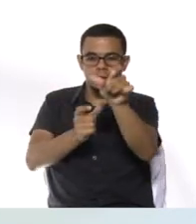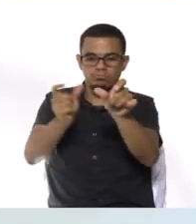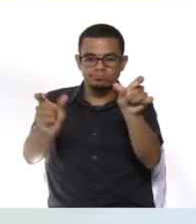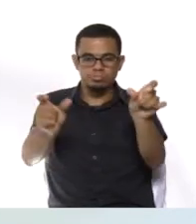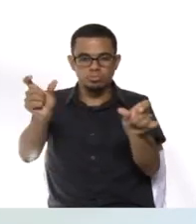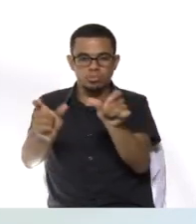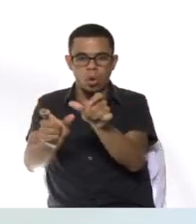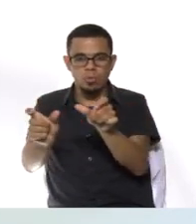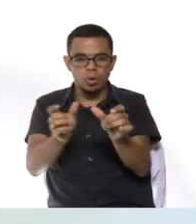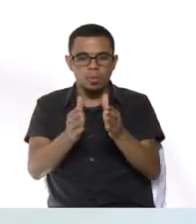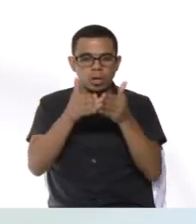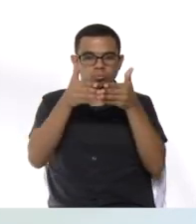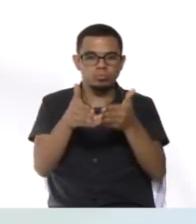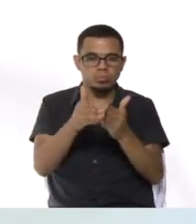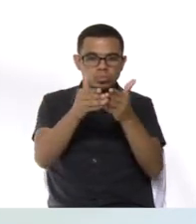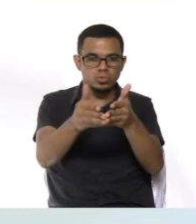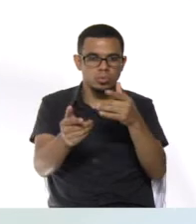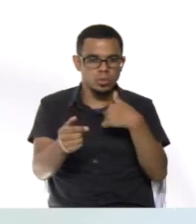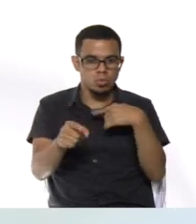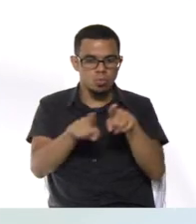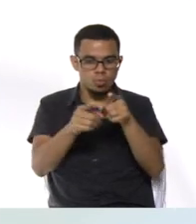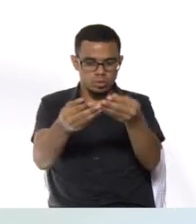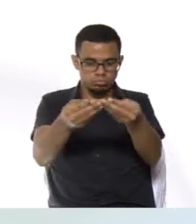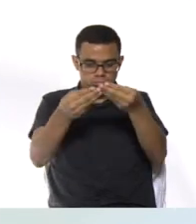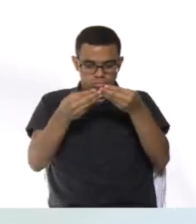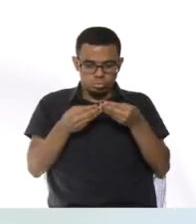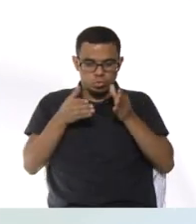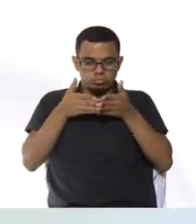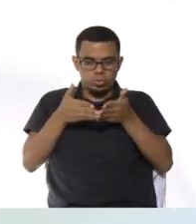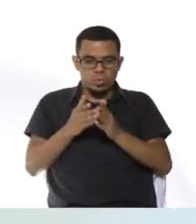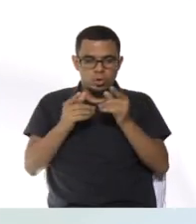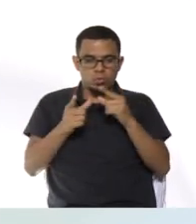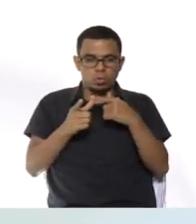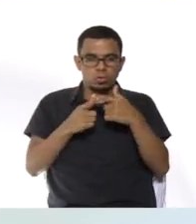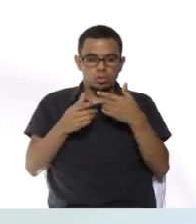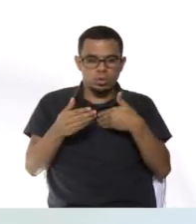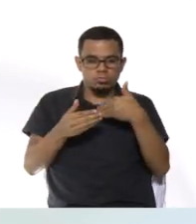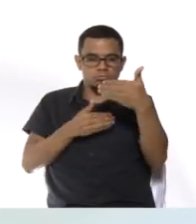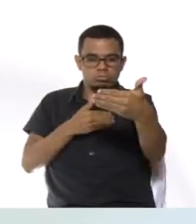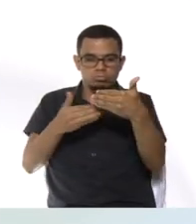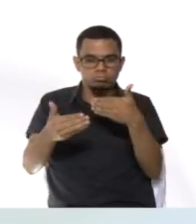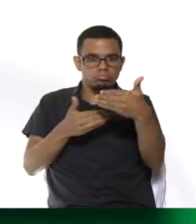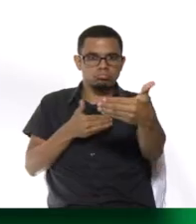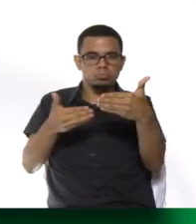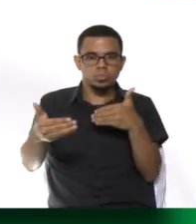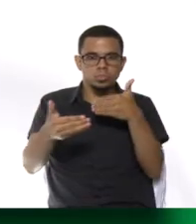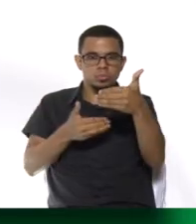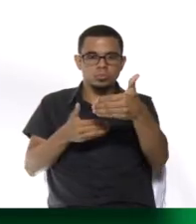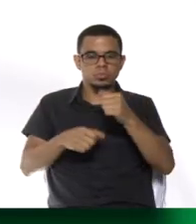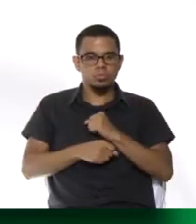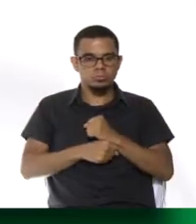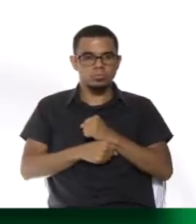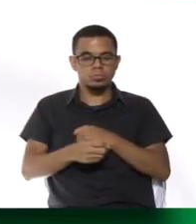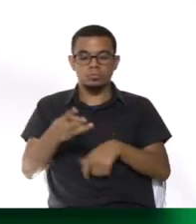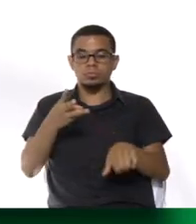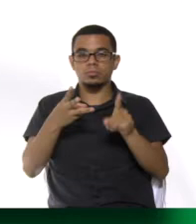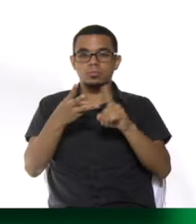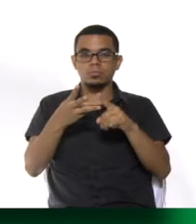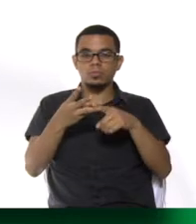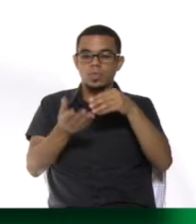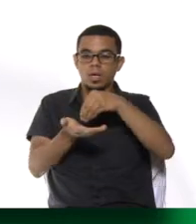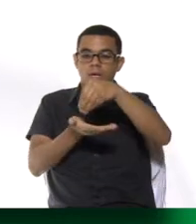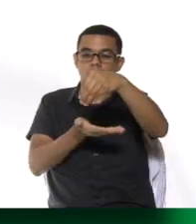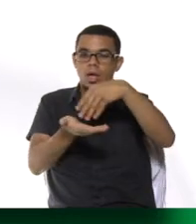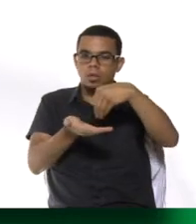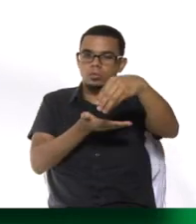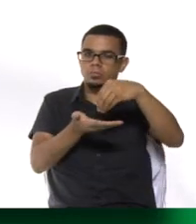viceversa, él debe ubicar dónde tenemos nosotras nuestras naves. En nuestra siguiente lámina vamos a ver entonces el ajedrez. El ajedrez es el